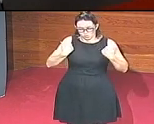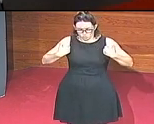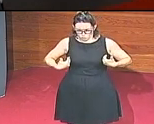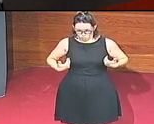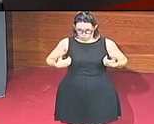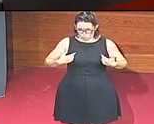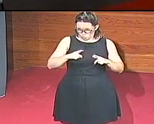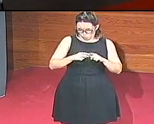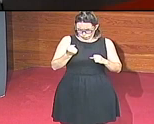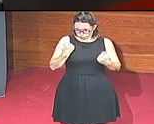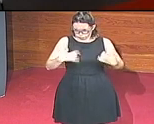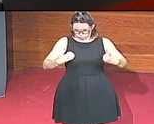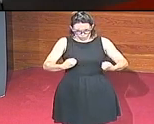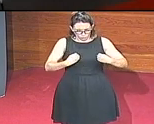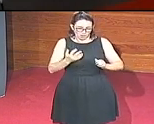mujeres